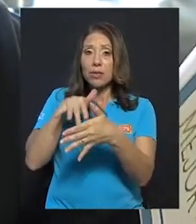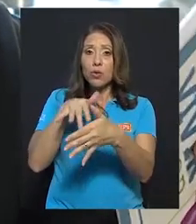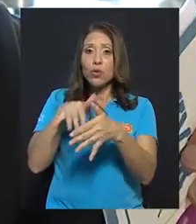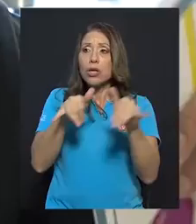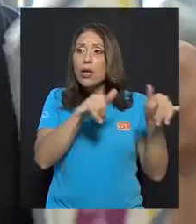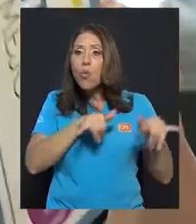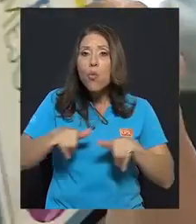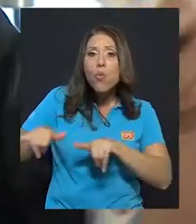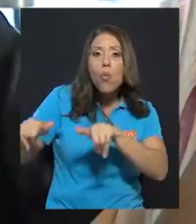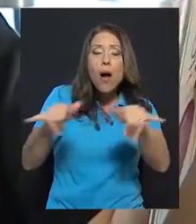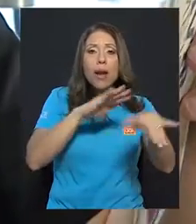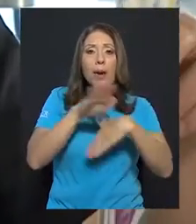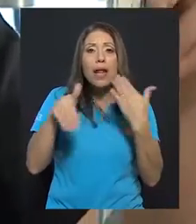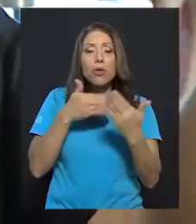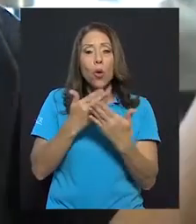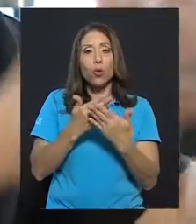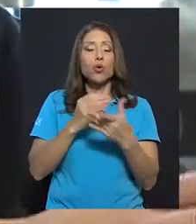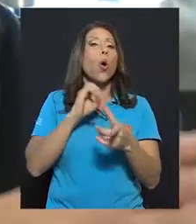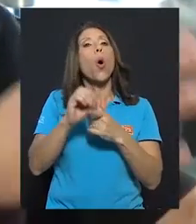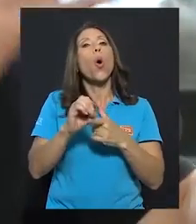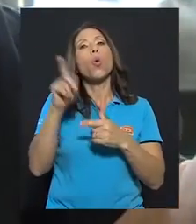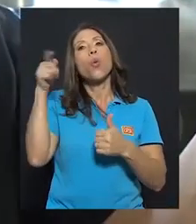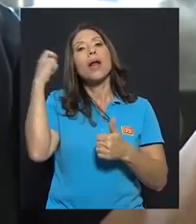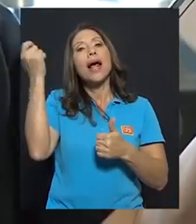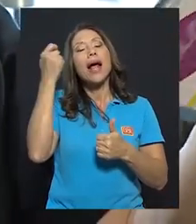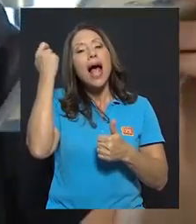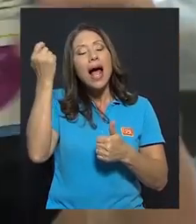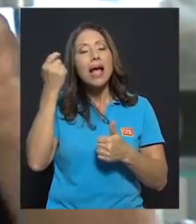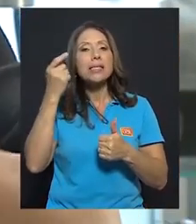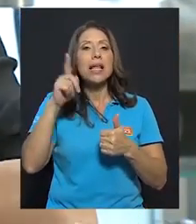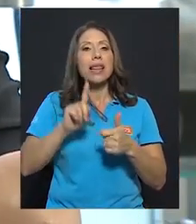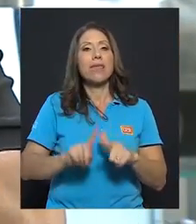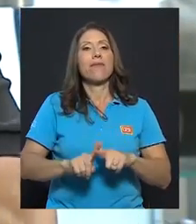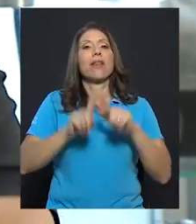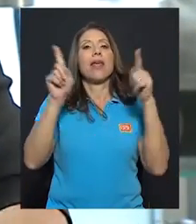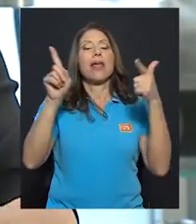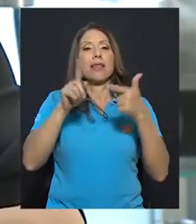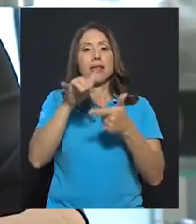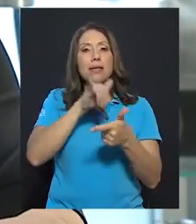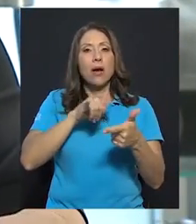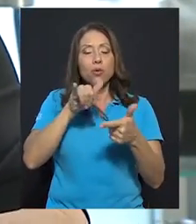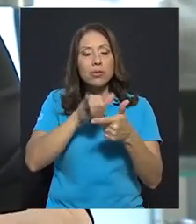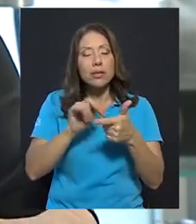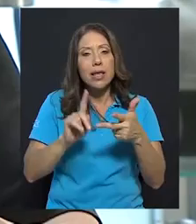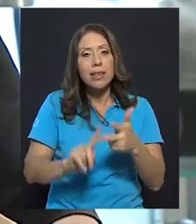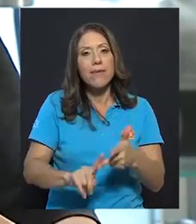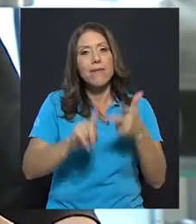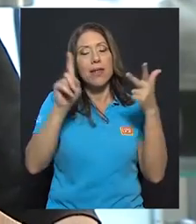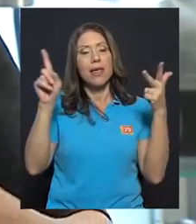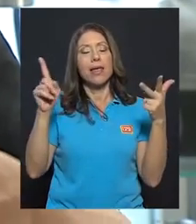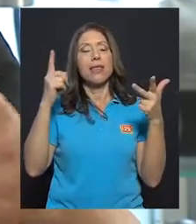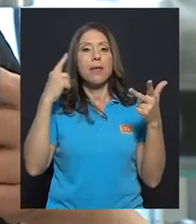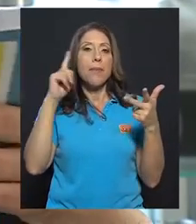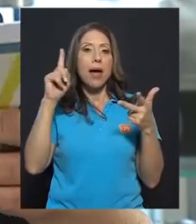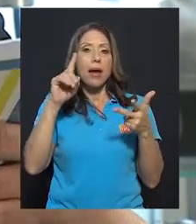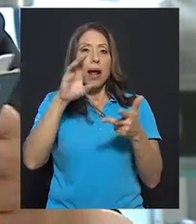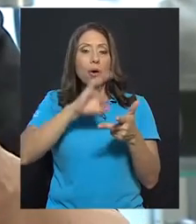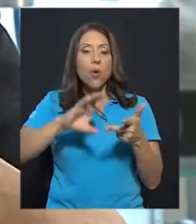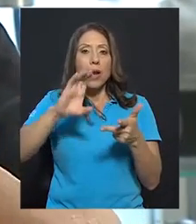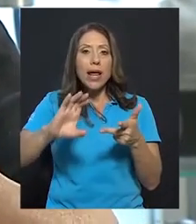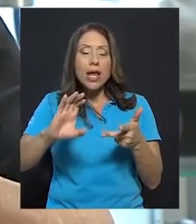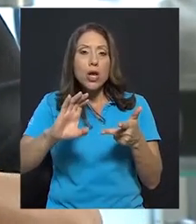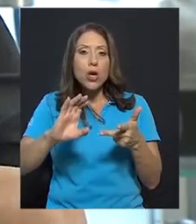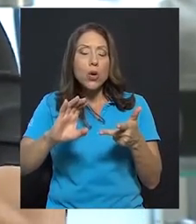o, digamos, es uno diferente para Guanacaste, otro diferente para San José, uno diferente para un